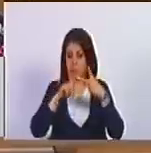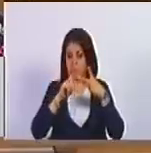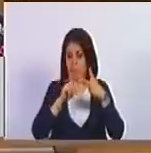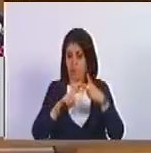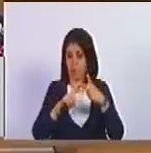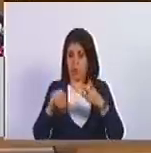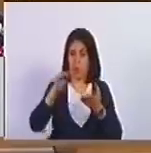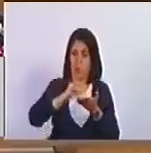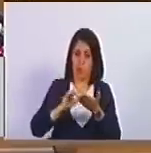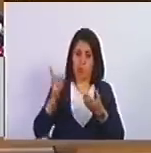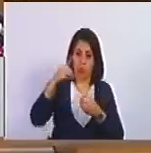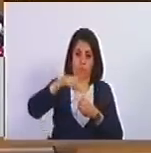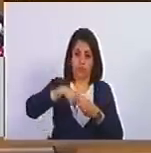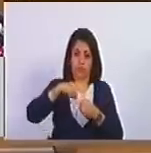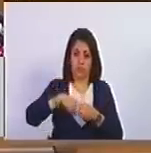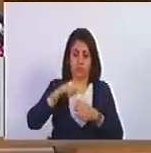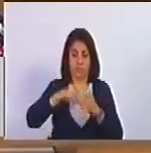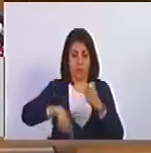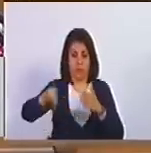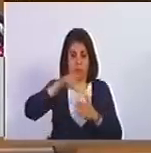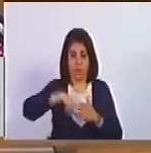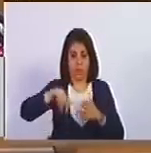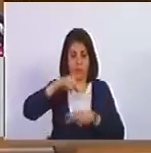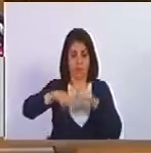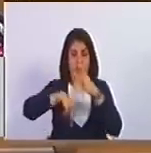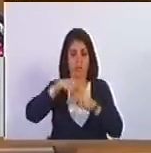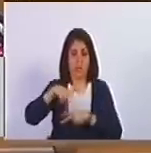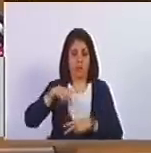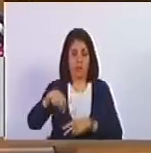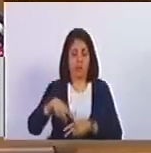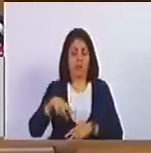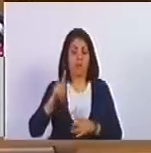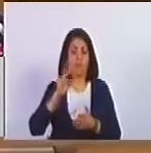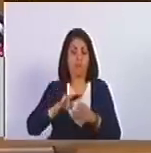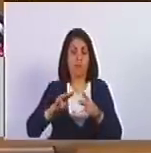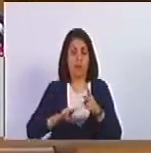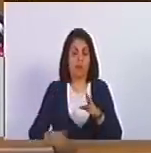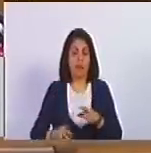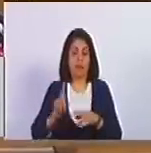La reincorporación al ciclo productivo como materia prima de